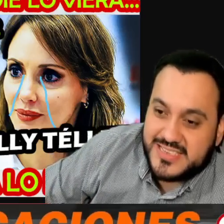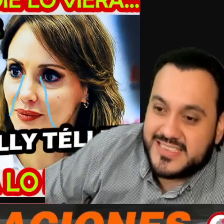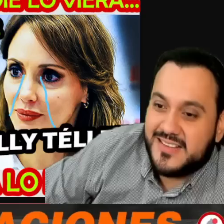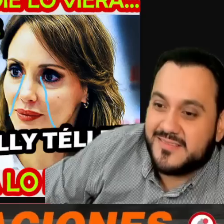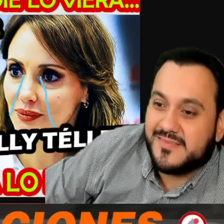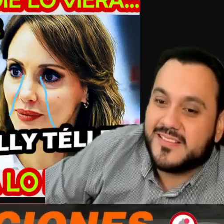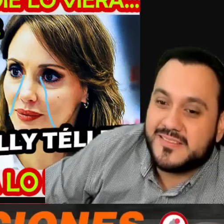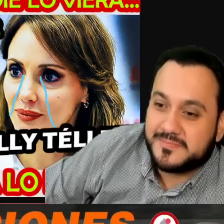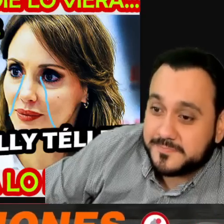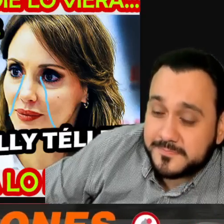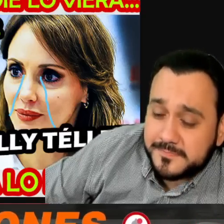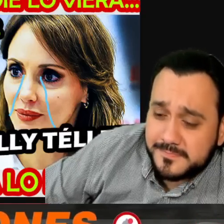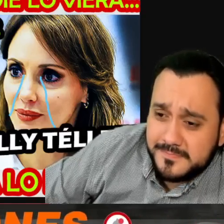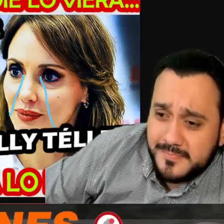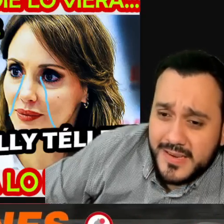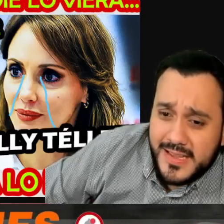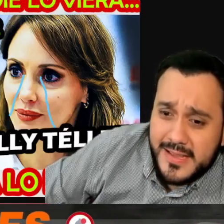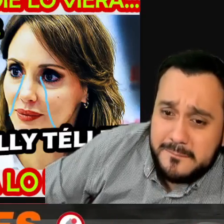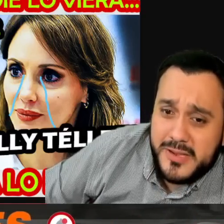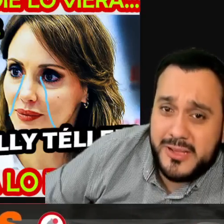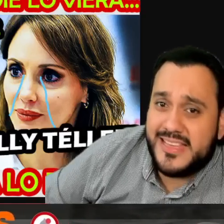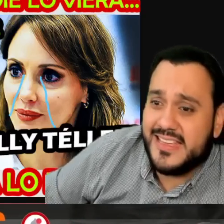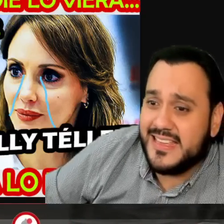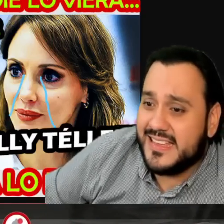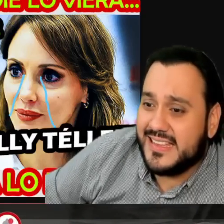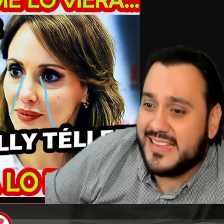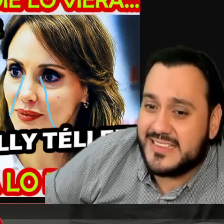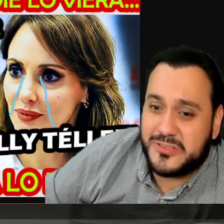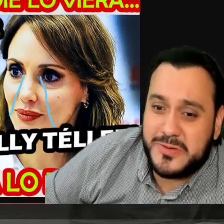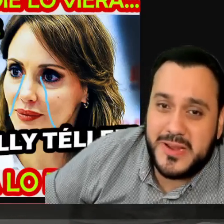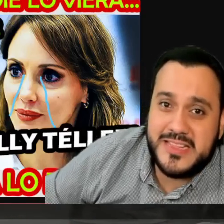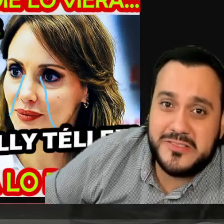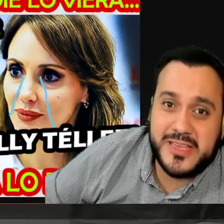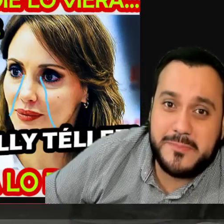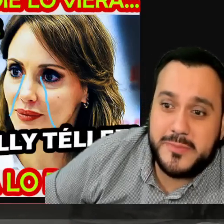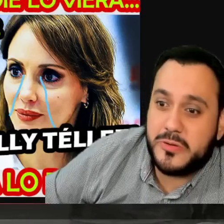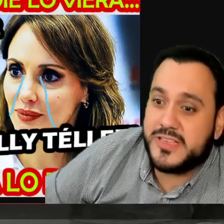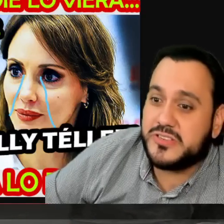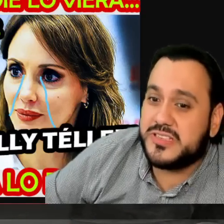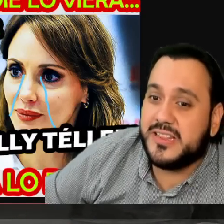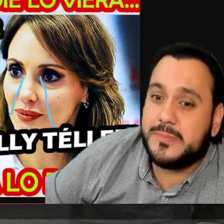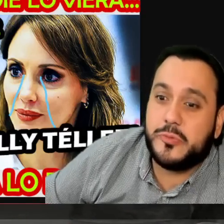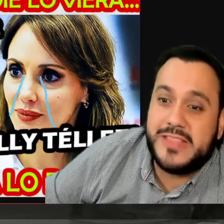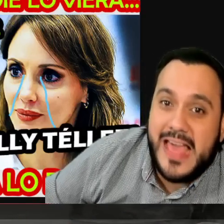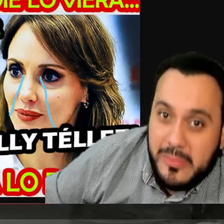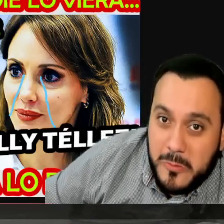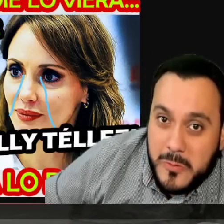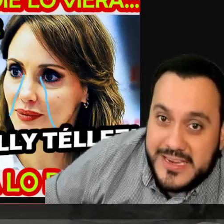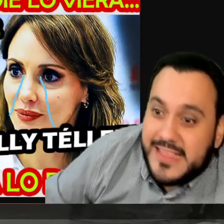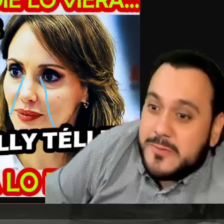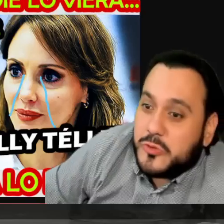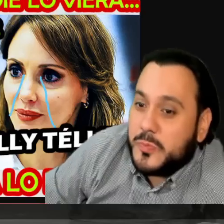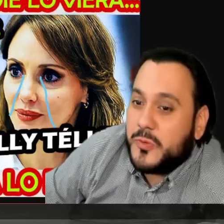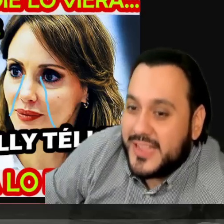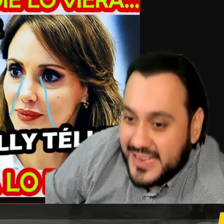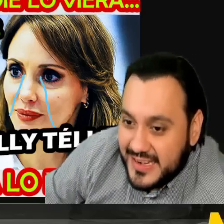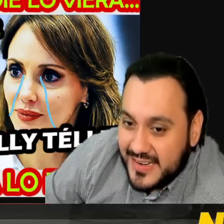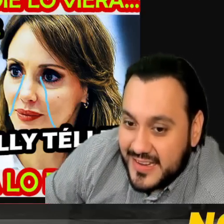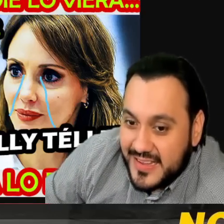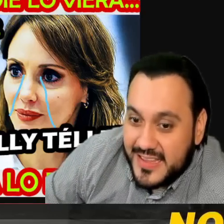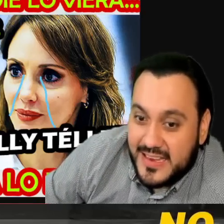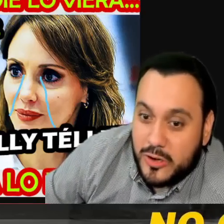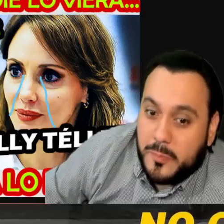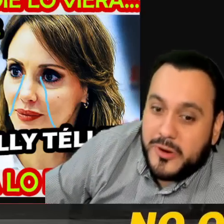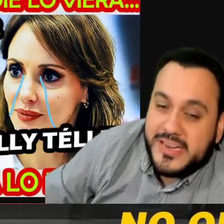esposa quizá pero aquí el sobrino hálito que primero quiso ser diputado nadie votó por él